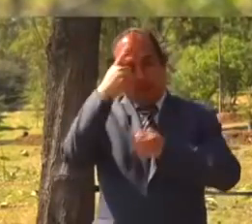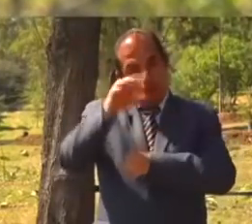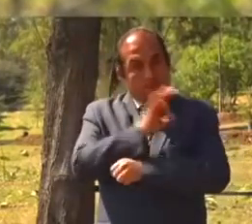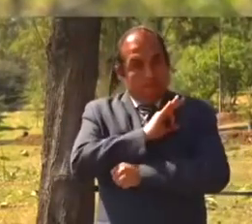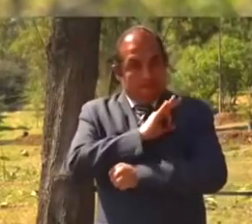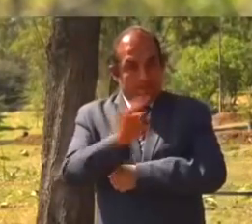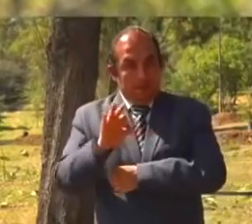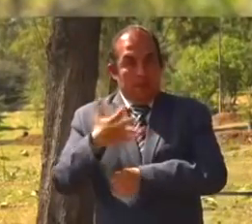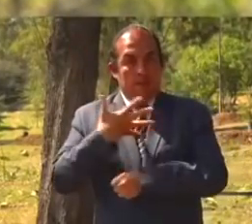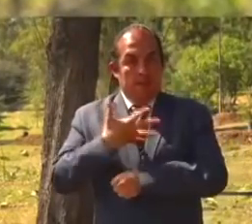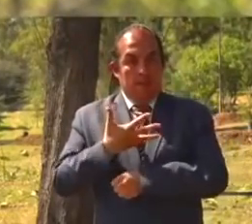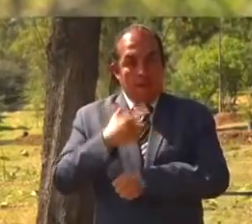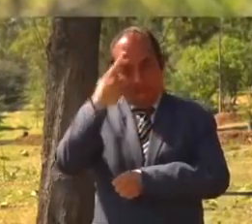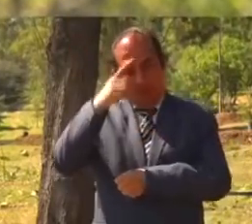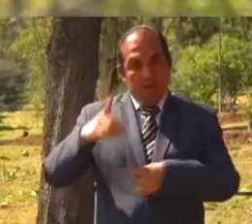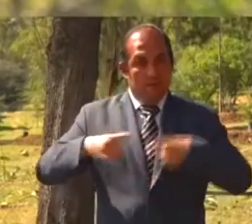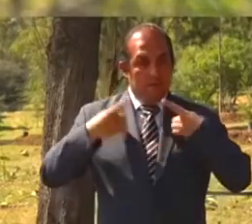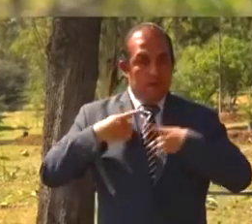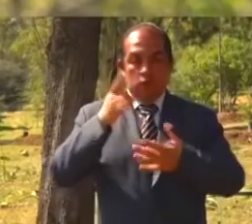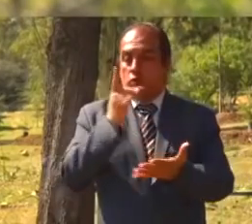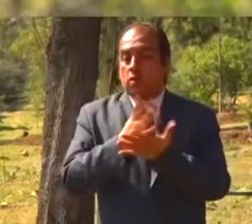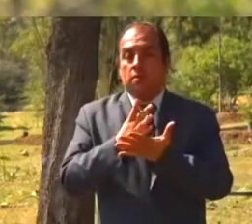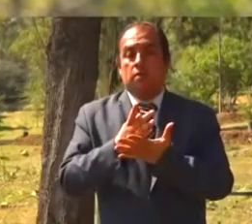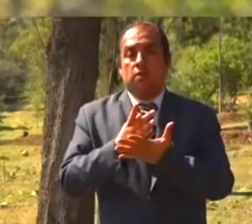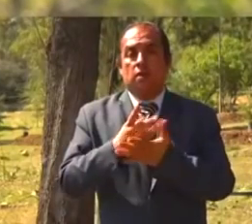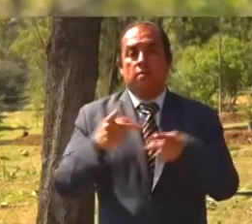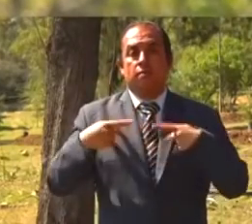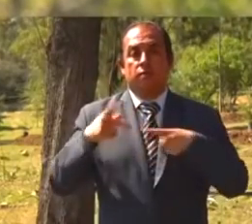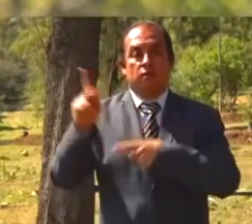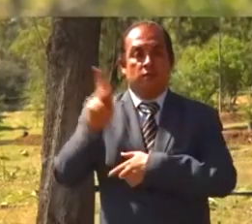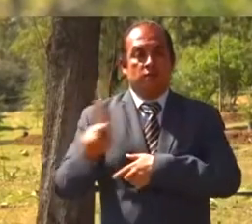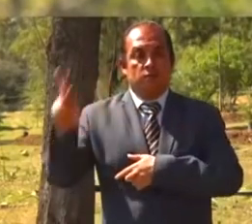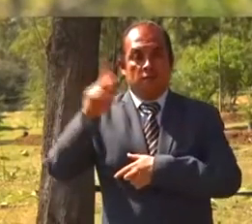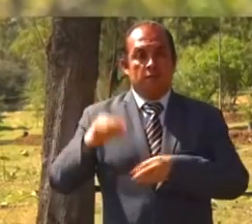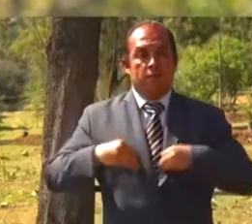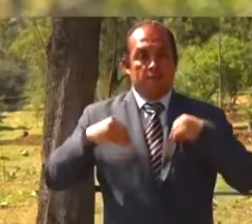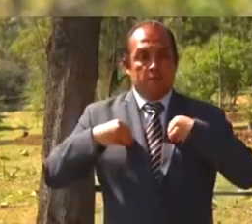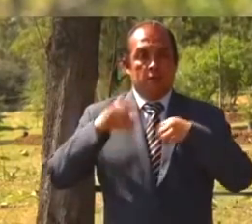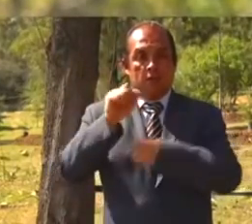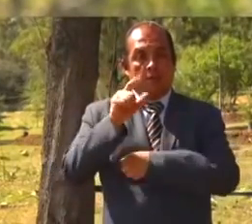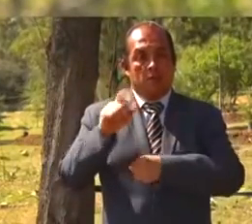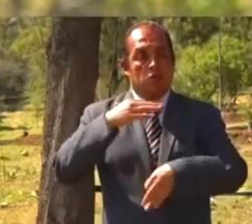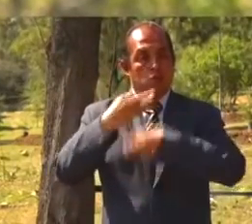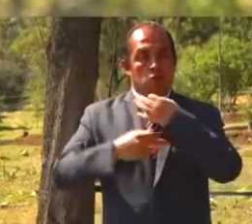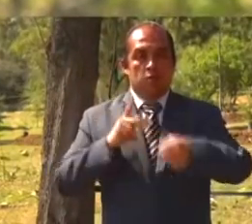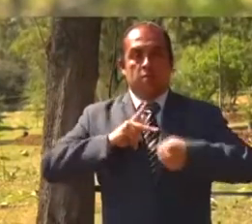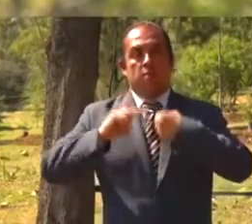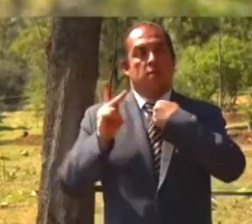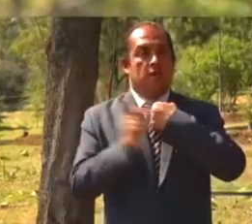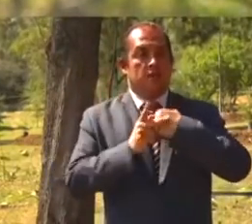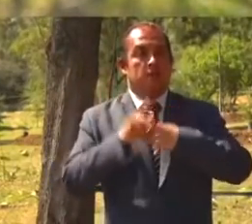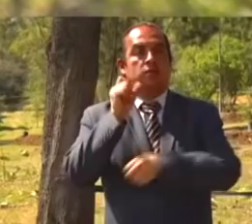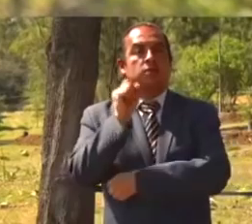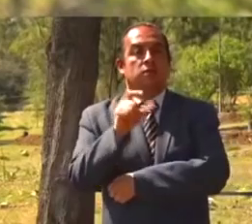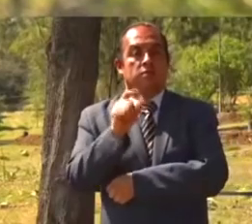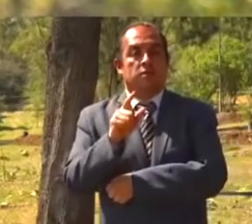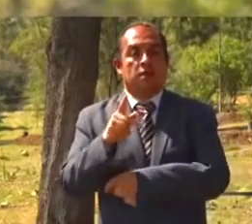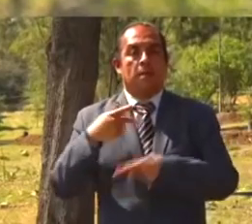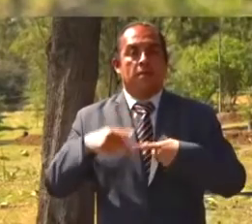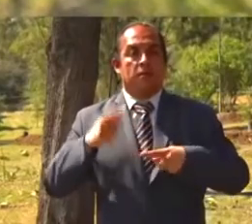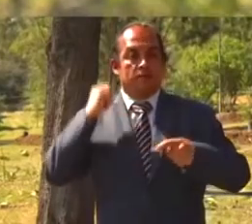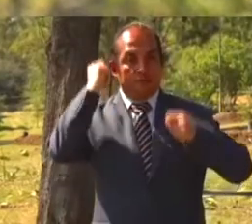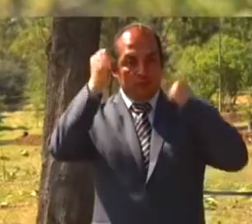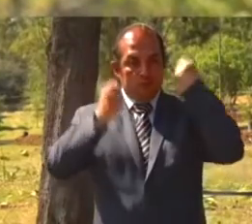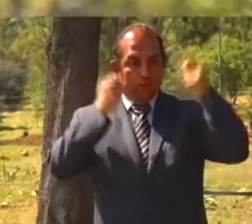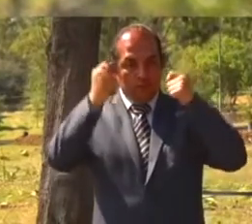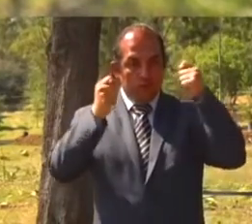poderlo mantener para disfrute, no solamente de los habitantes de la ciudad, sino de todo el país y también de